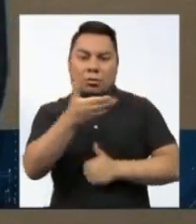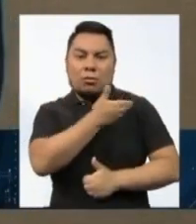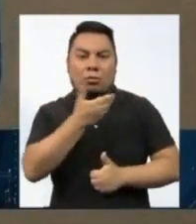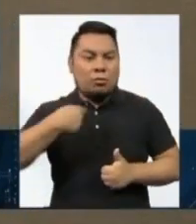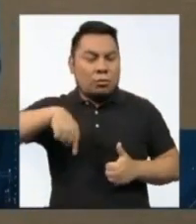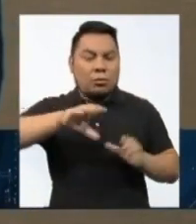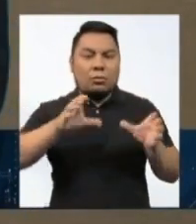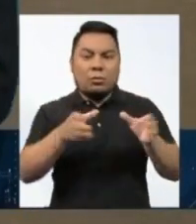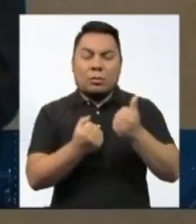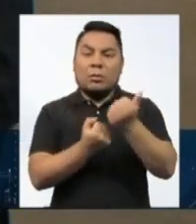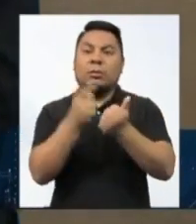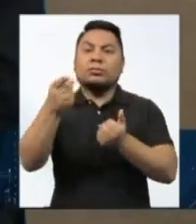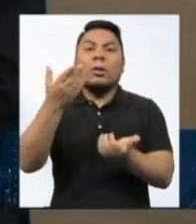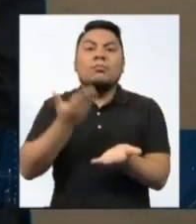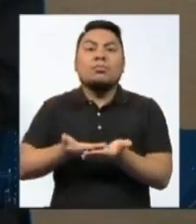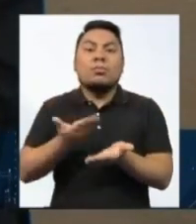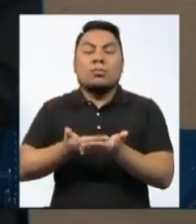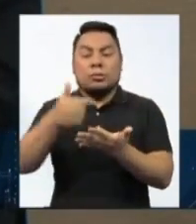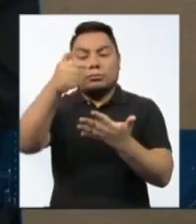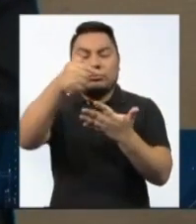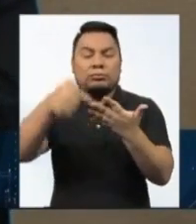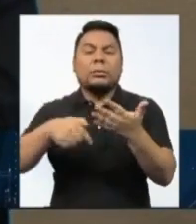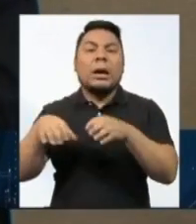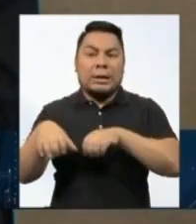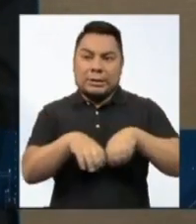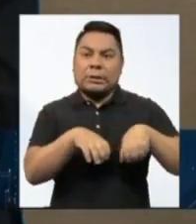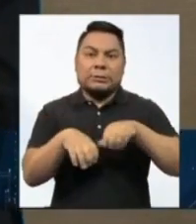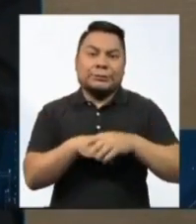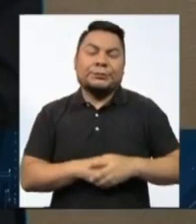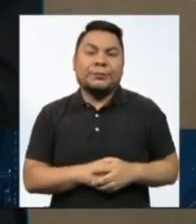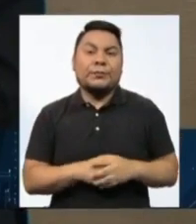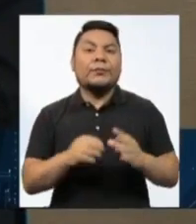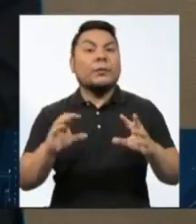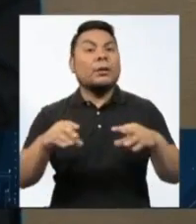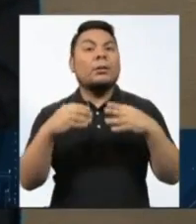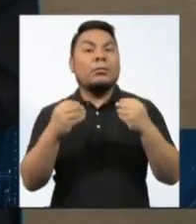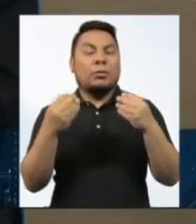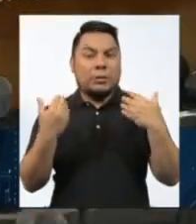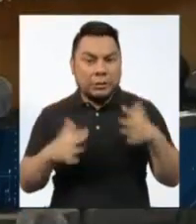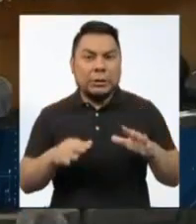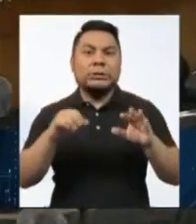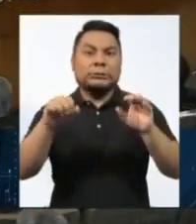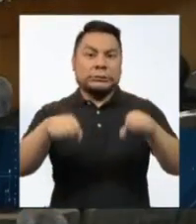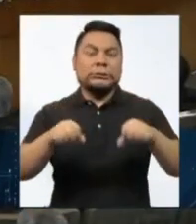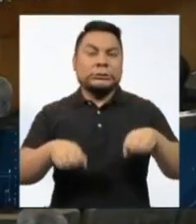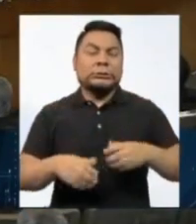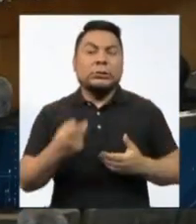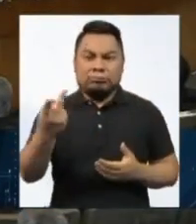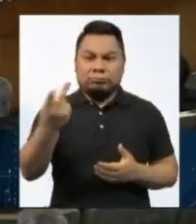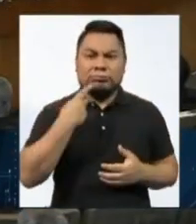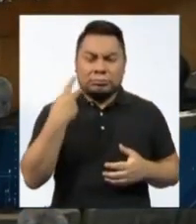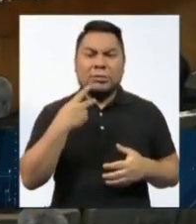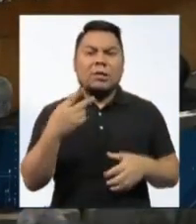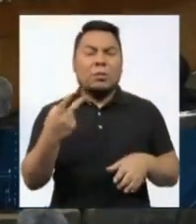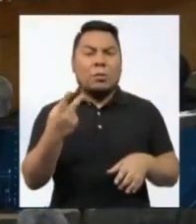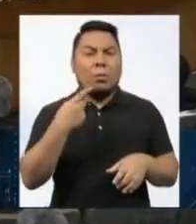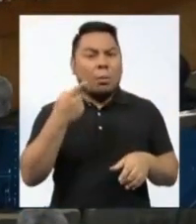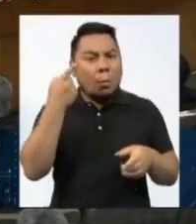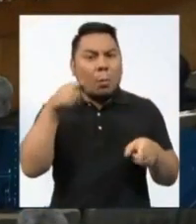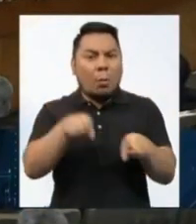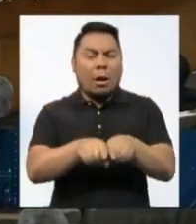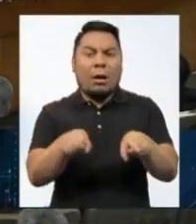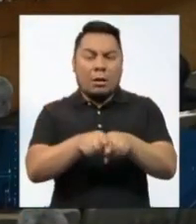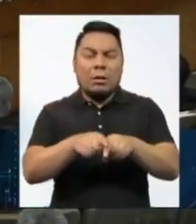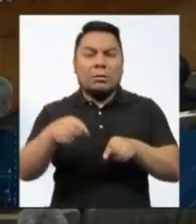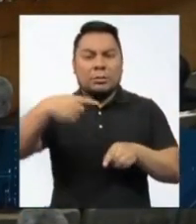propuestas se cumplan. Porque vamos a coincidir, ¿no? Vamos a hacer,